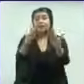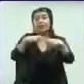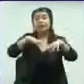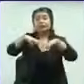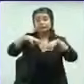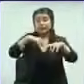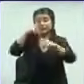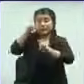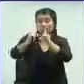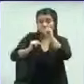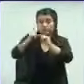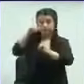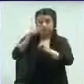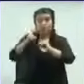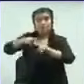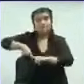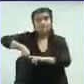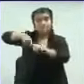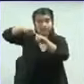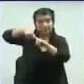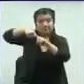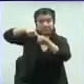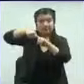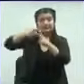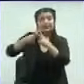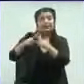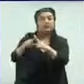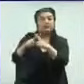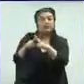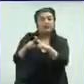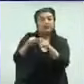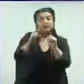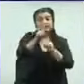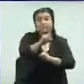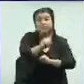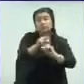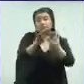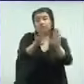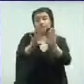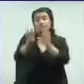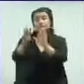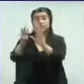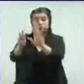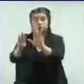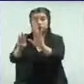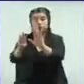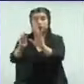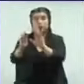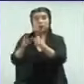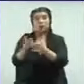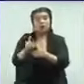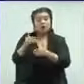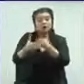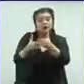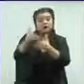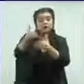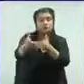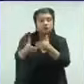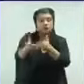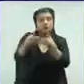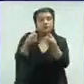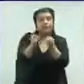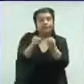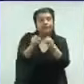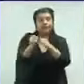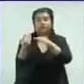eventos pendientes de iniciar y 198 que están en la fase de elaboración